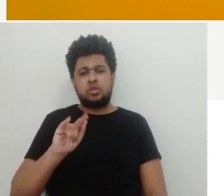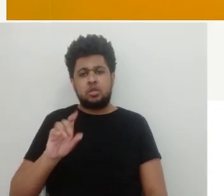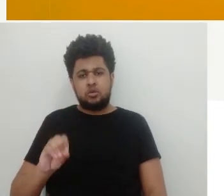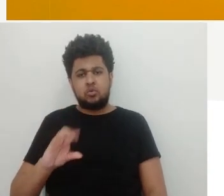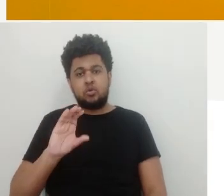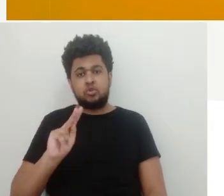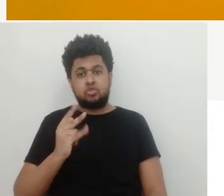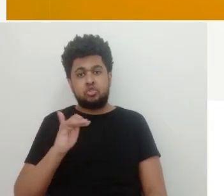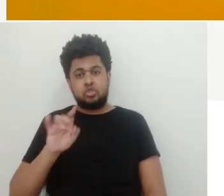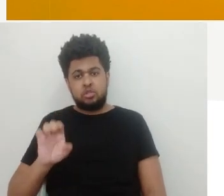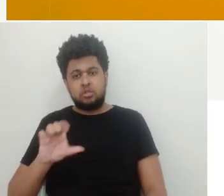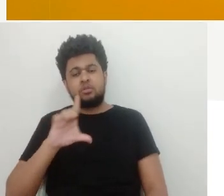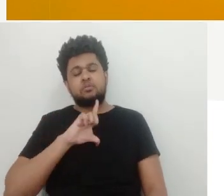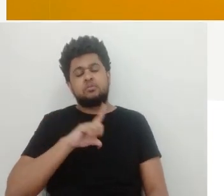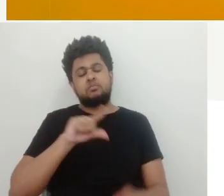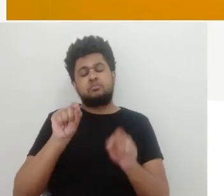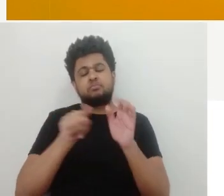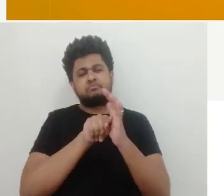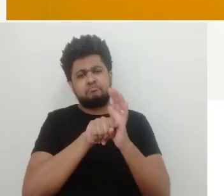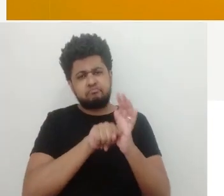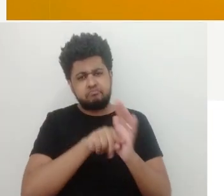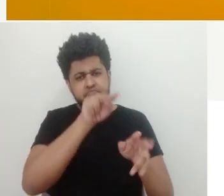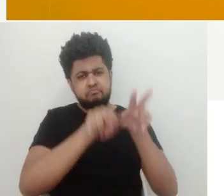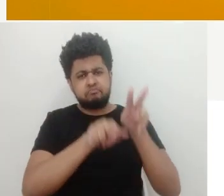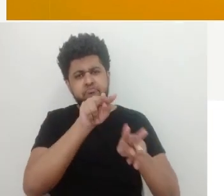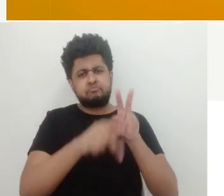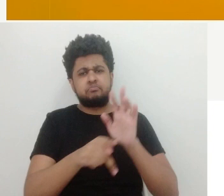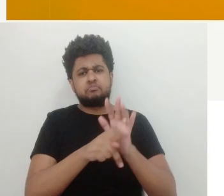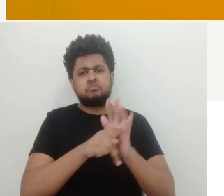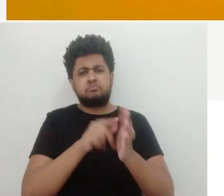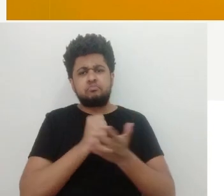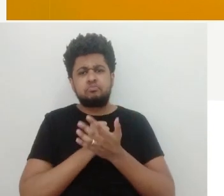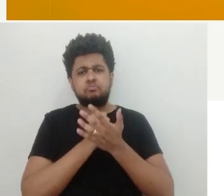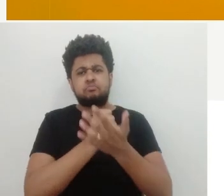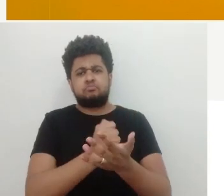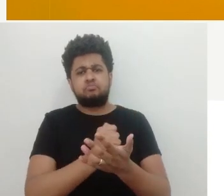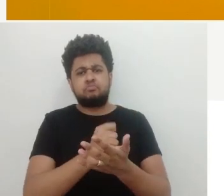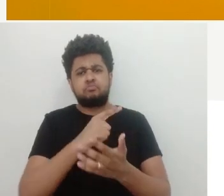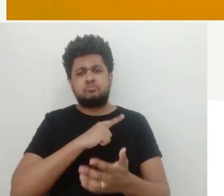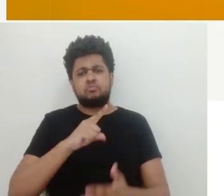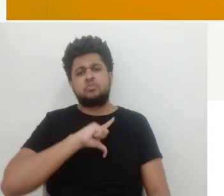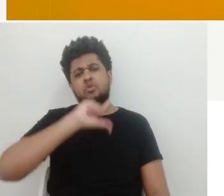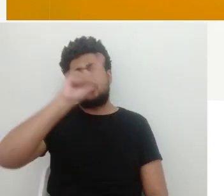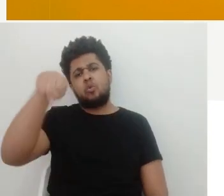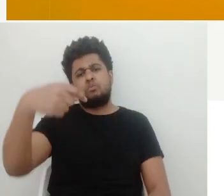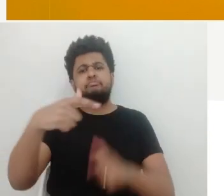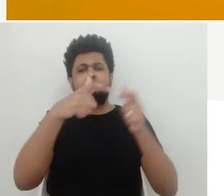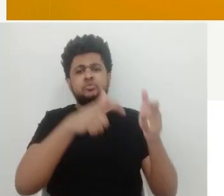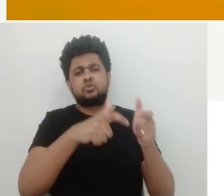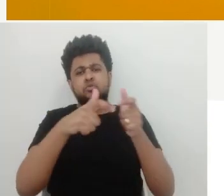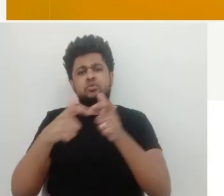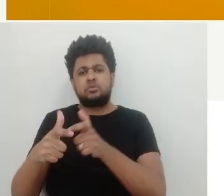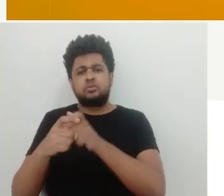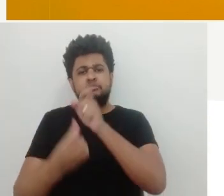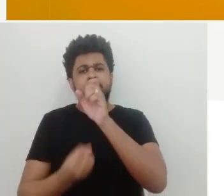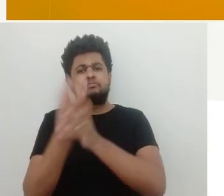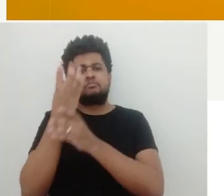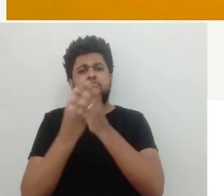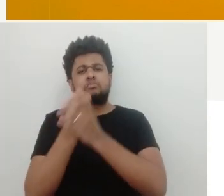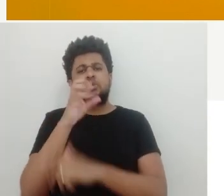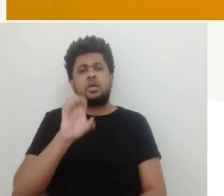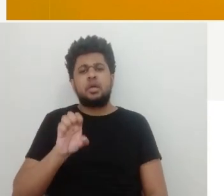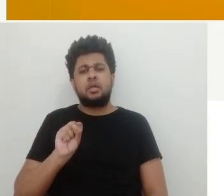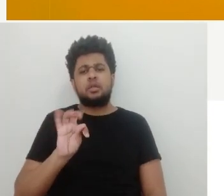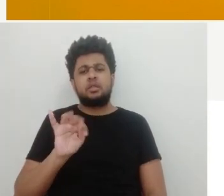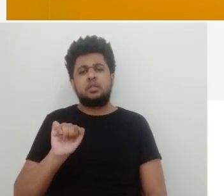realizando estadías de investigación en África, América, Asia y Europa. Ha publicado más de 190 trabajos